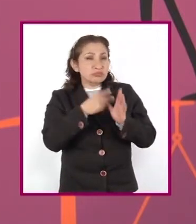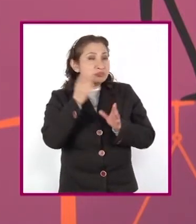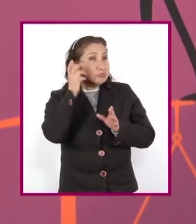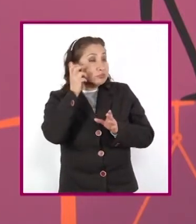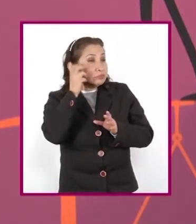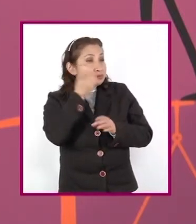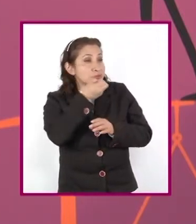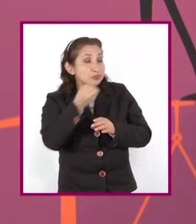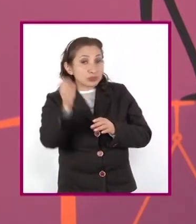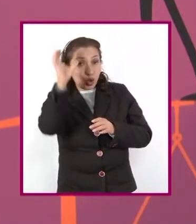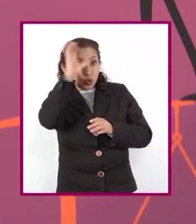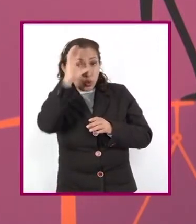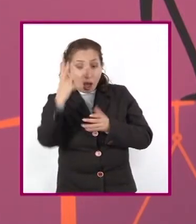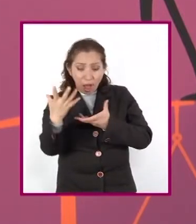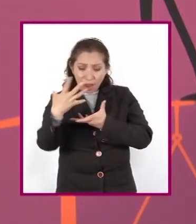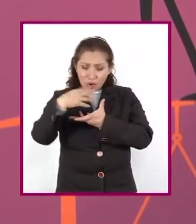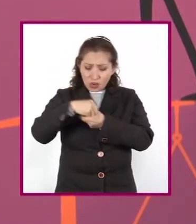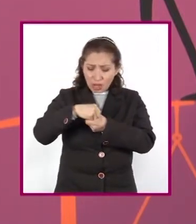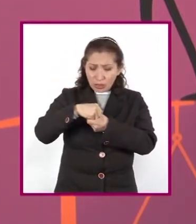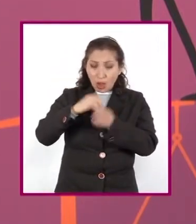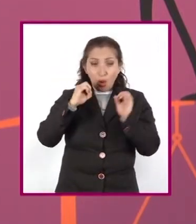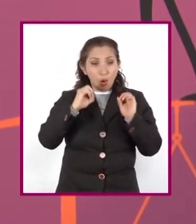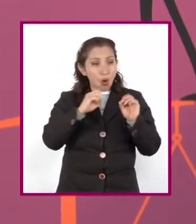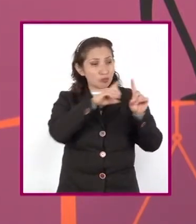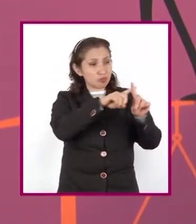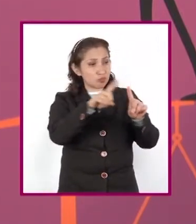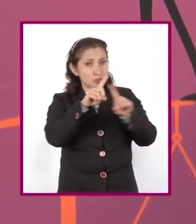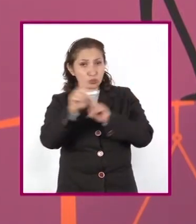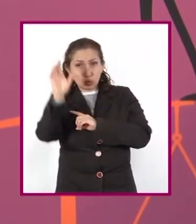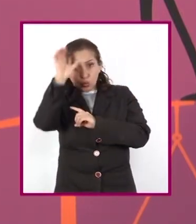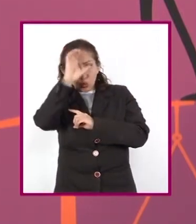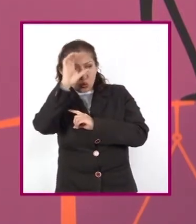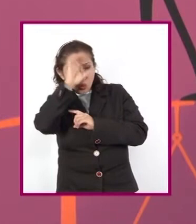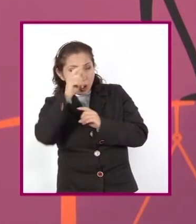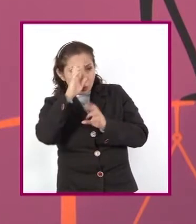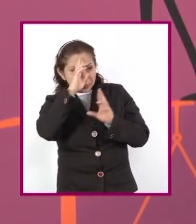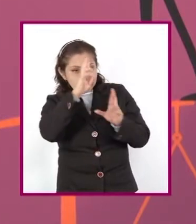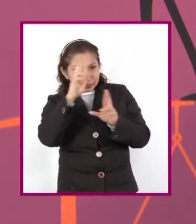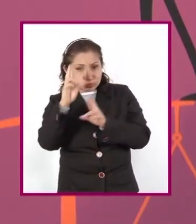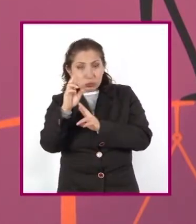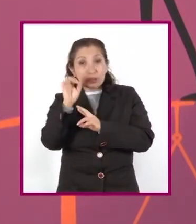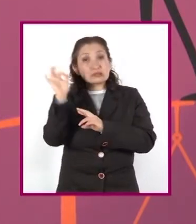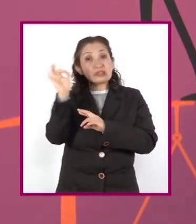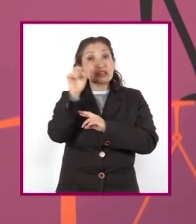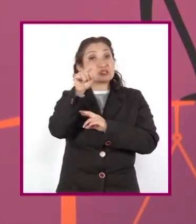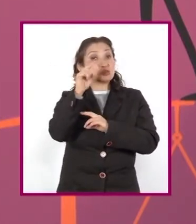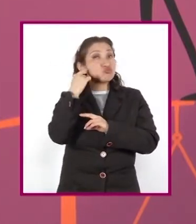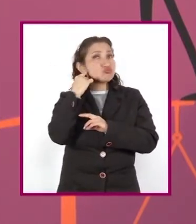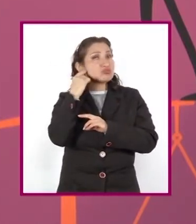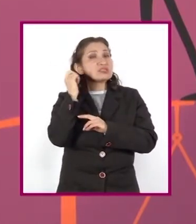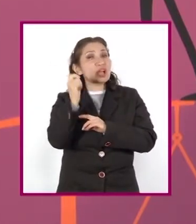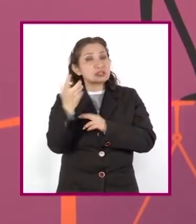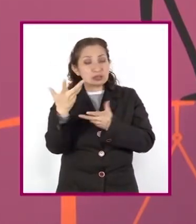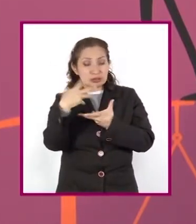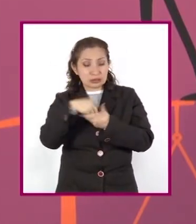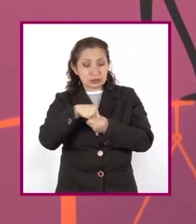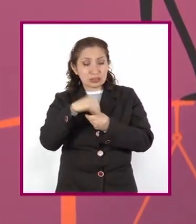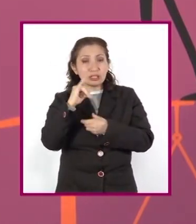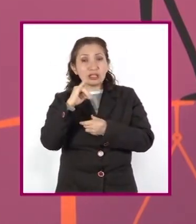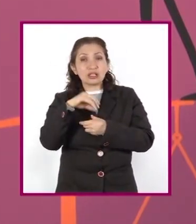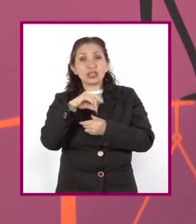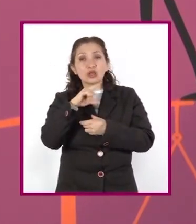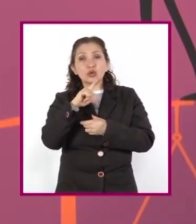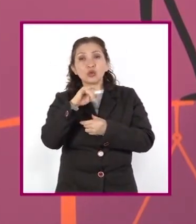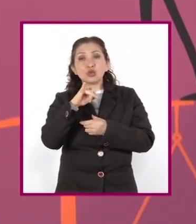frase cultura incluyente e intercultural, seguramente sí han escuchado acerca de la inclusión y la